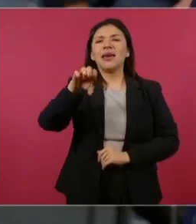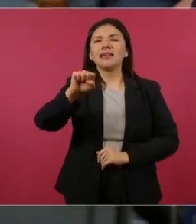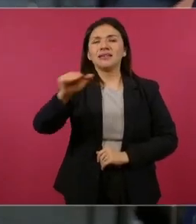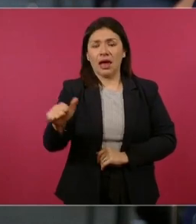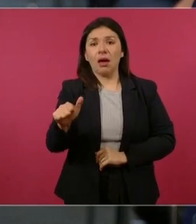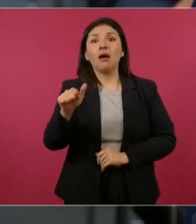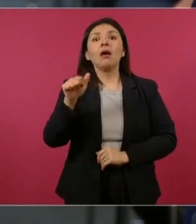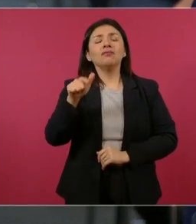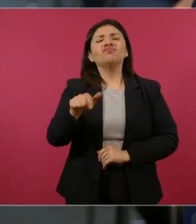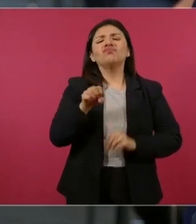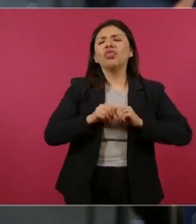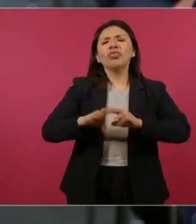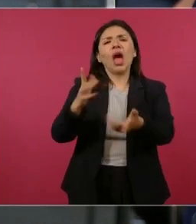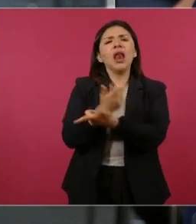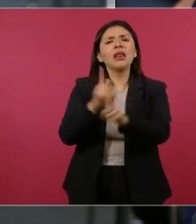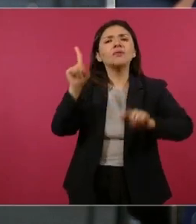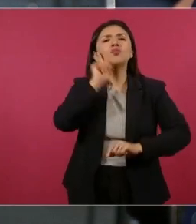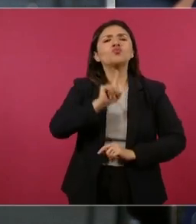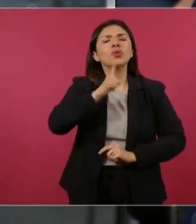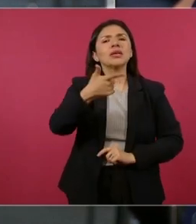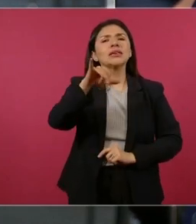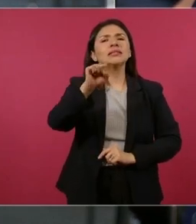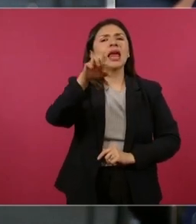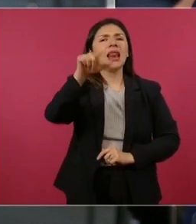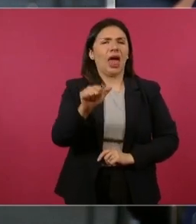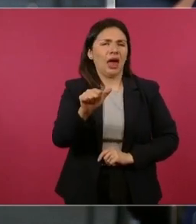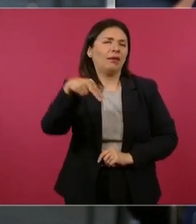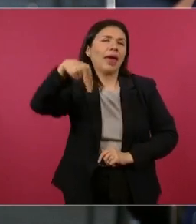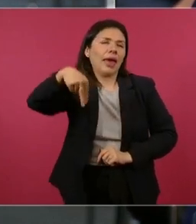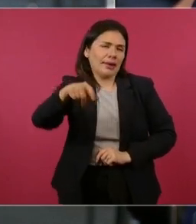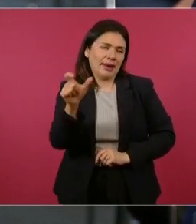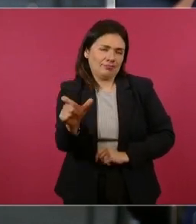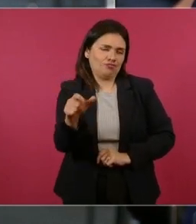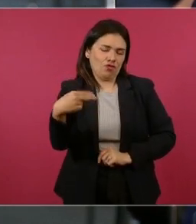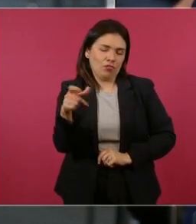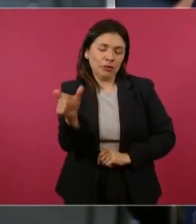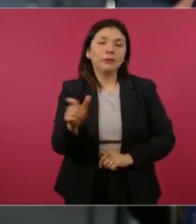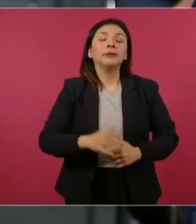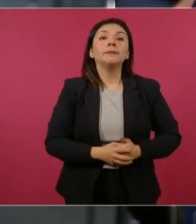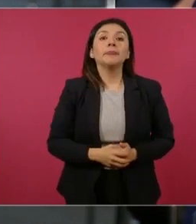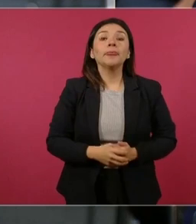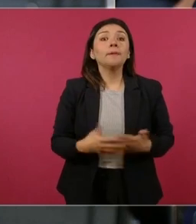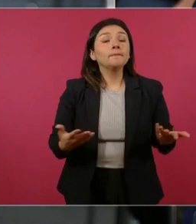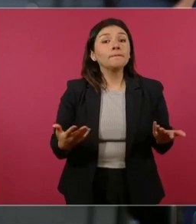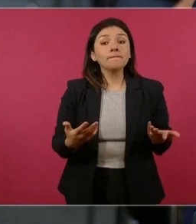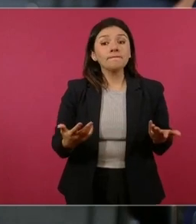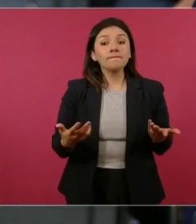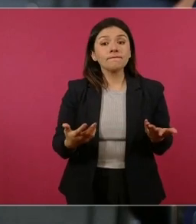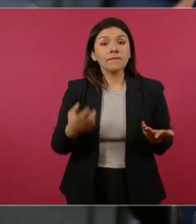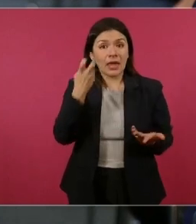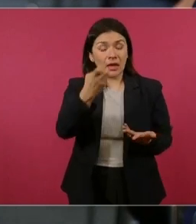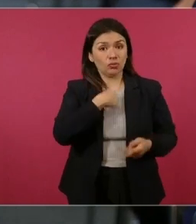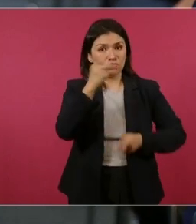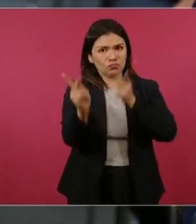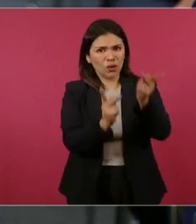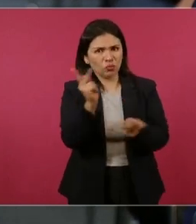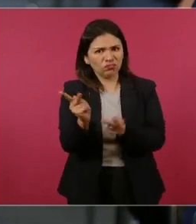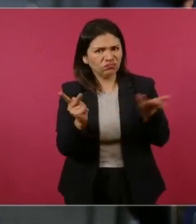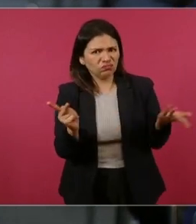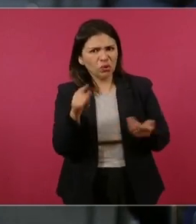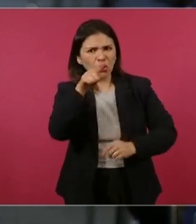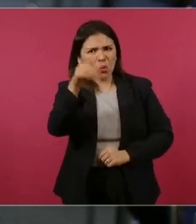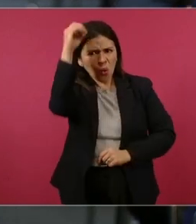algún juez, dejó en libertad a Gisela N., le voy a poner así, el cual, quiero preguntarle a usted,